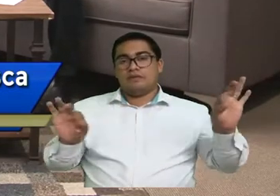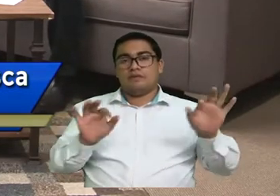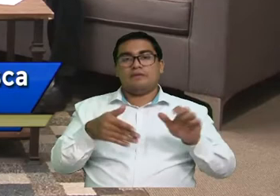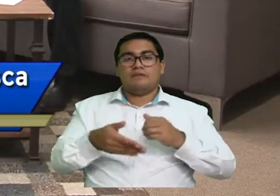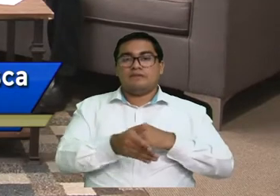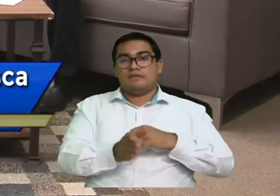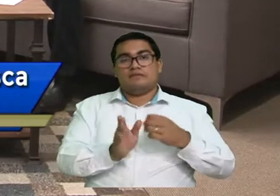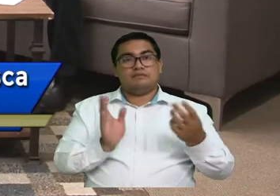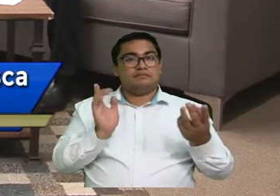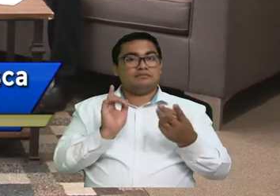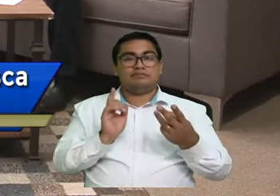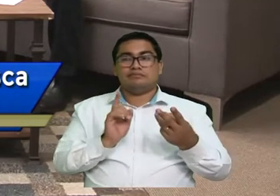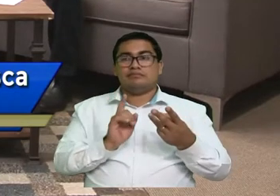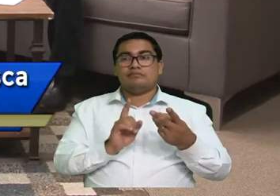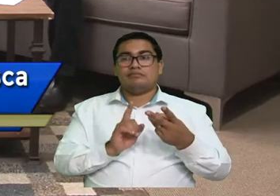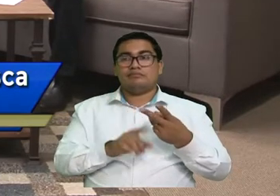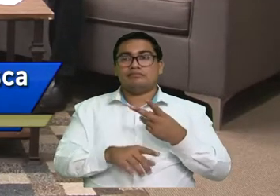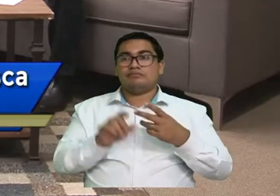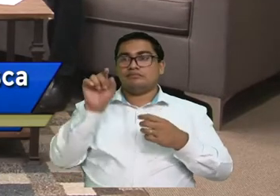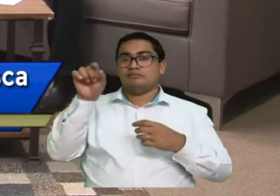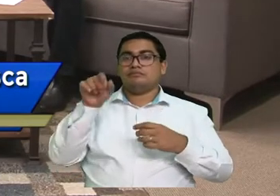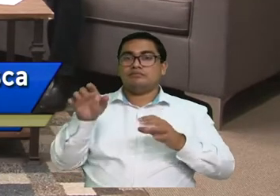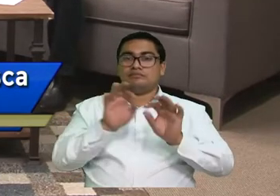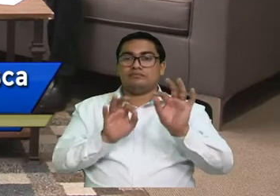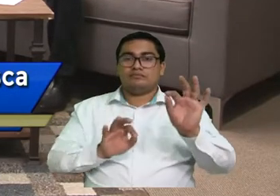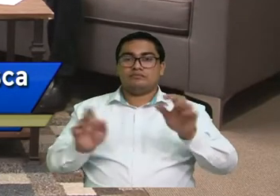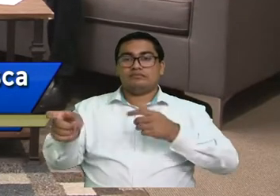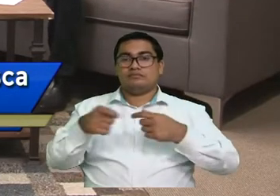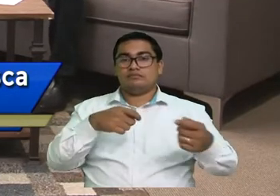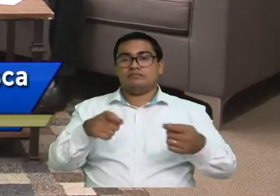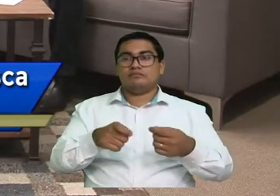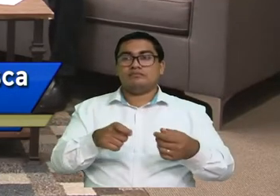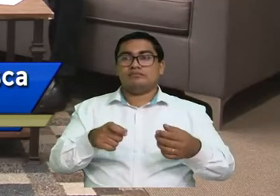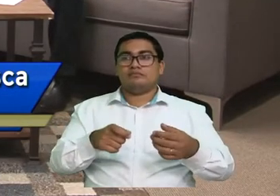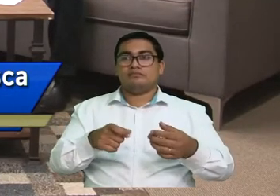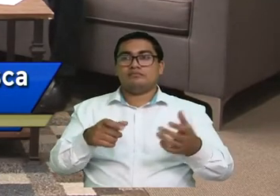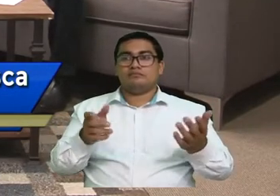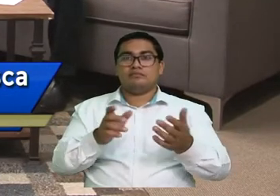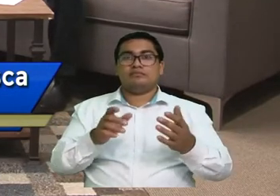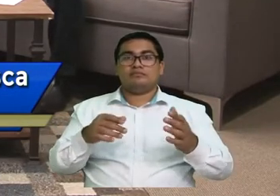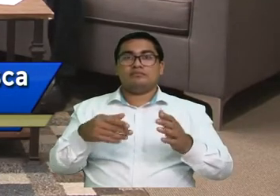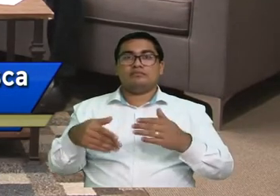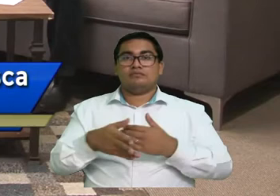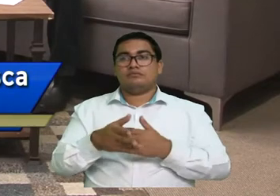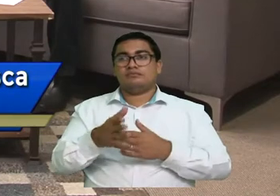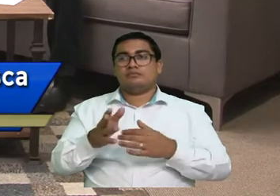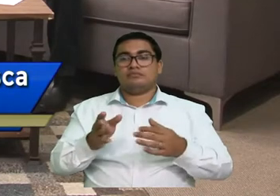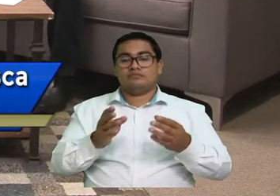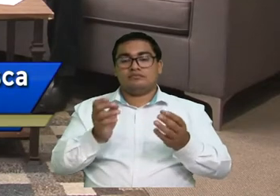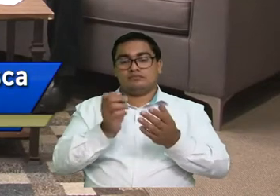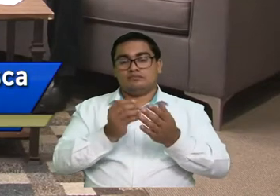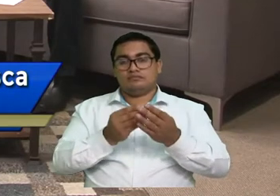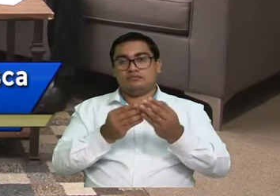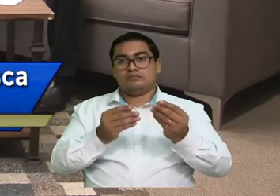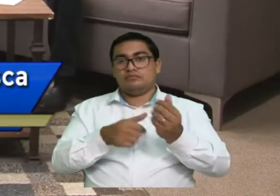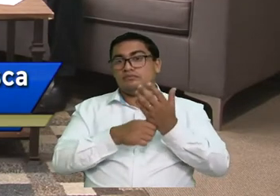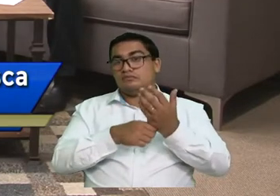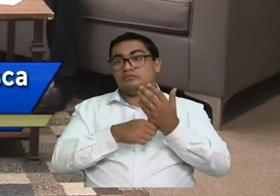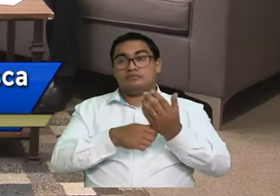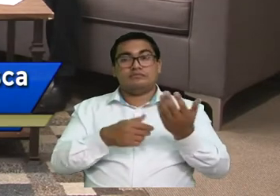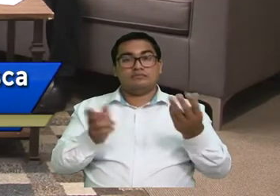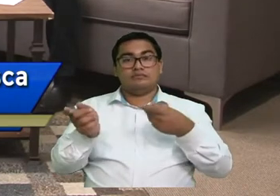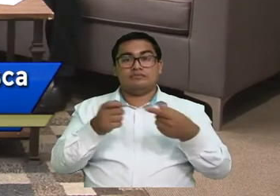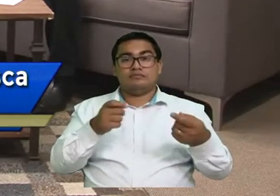¿ya? Ahí en la feria han llegado a vender carne molida de pescado, ¿ya? Entonces